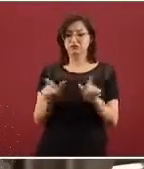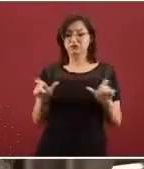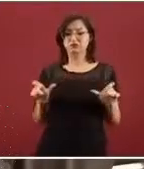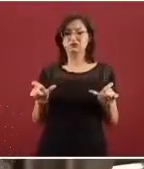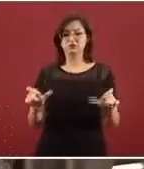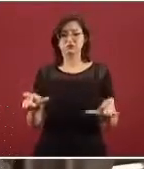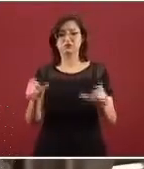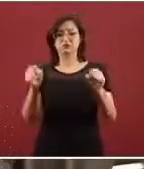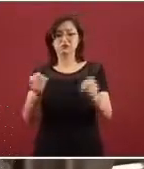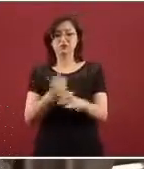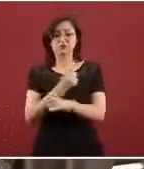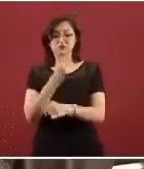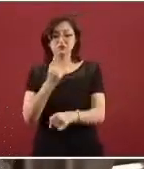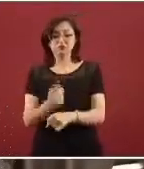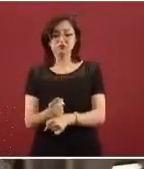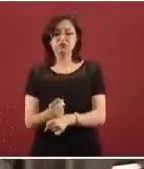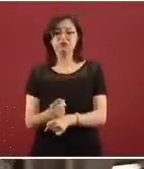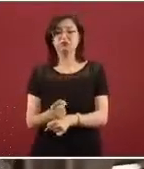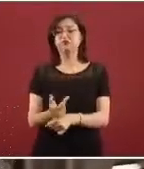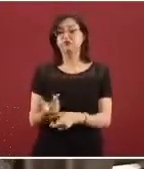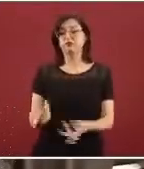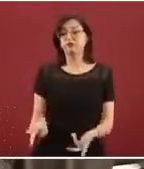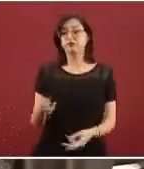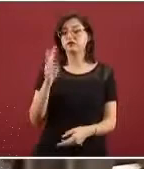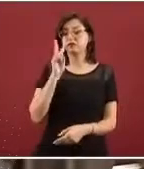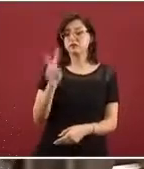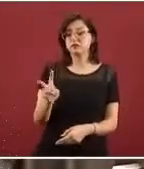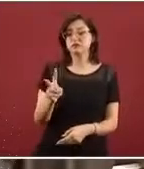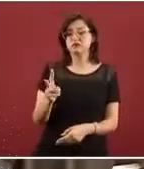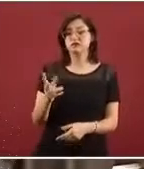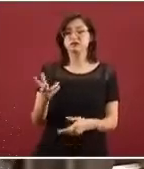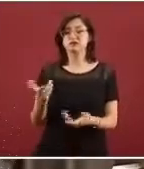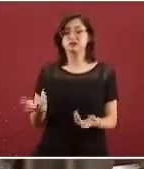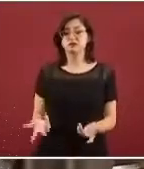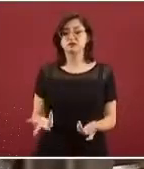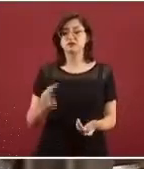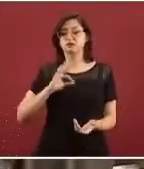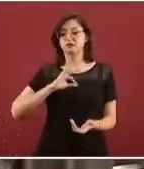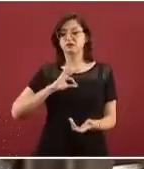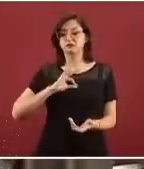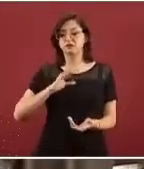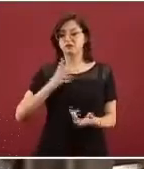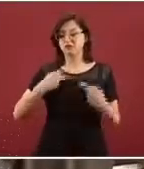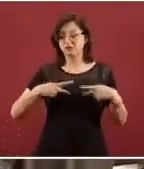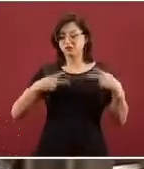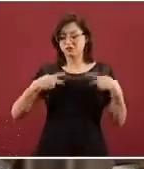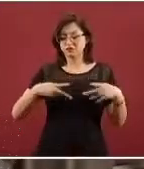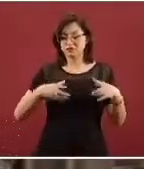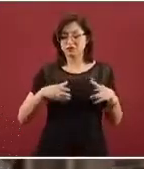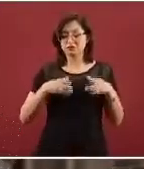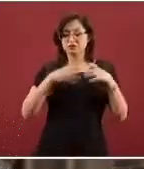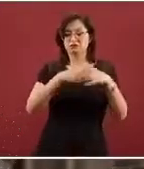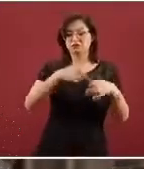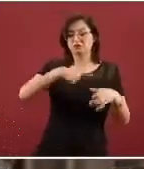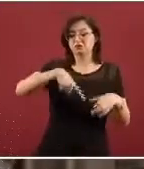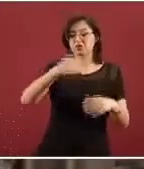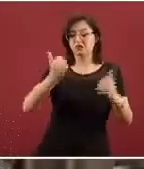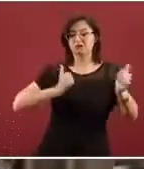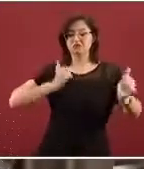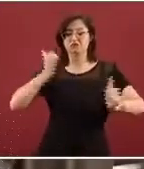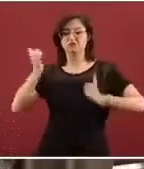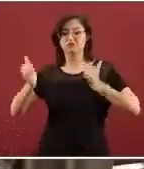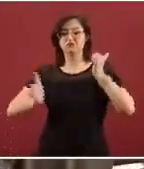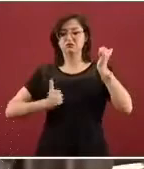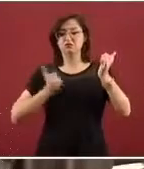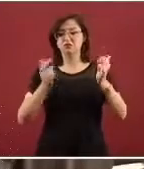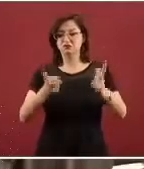seguridad? Últimamente hemos visto pues brotes, algunos aislados de gente que está cometiendo ilícitos.